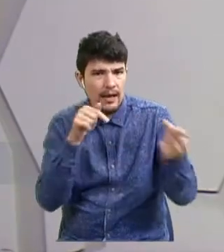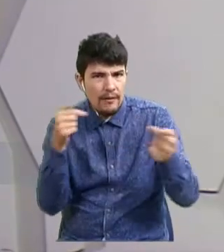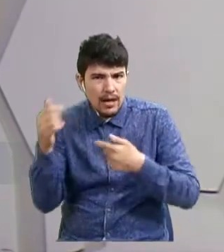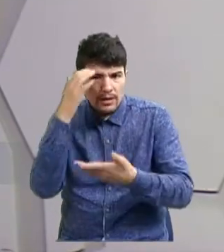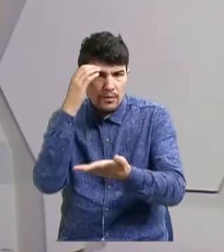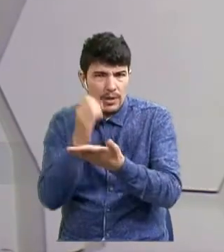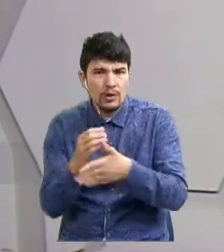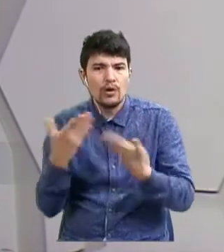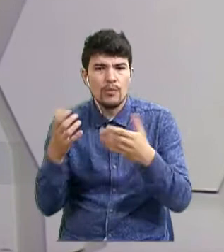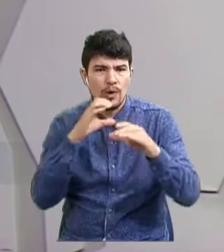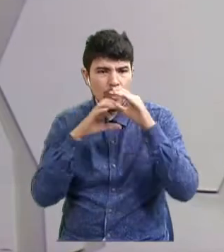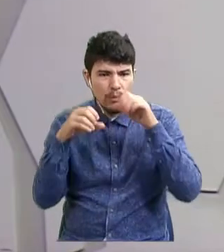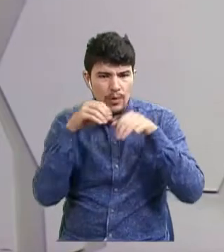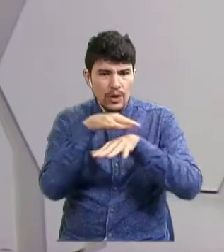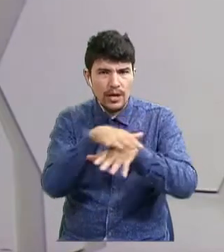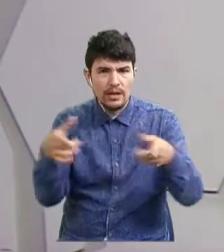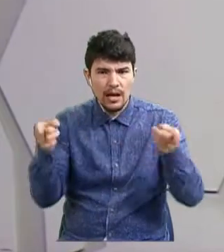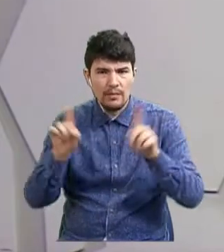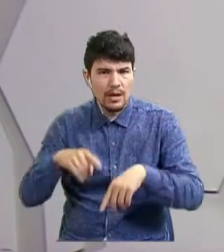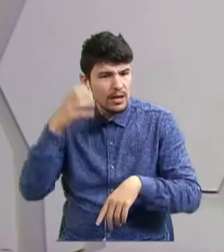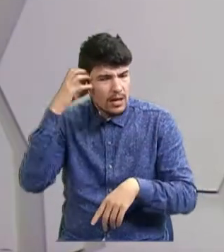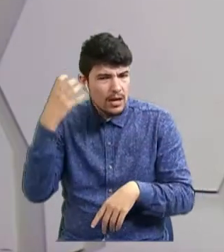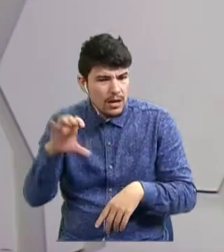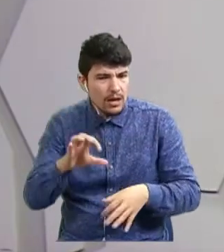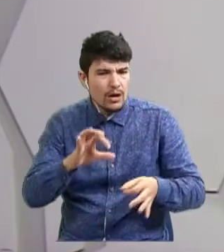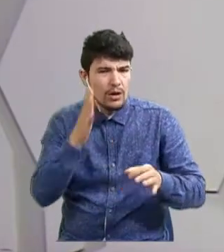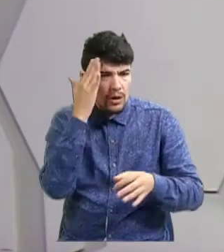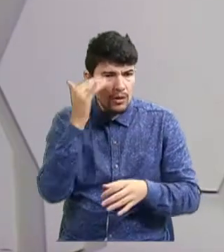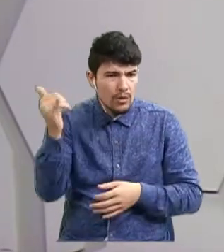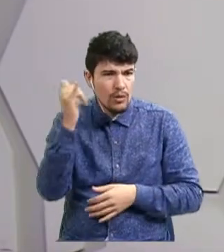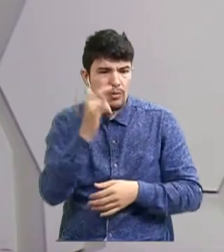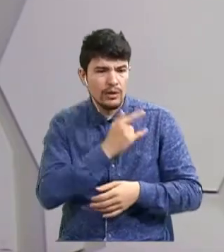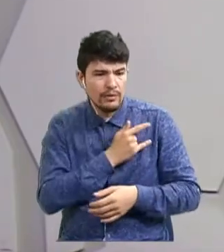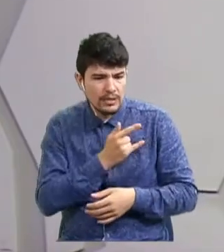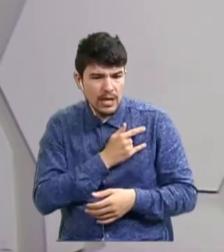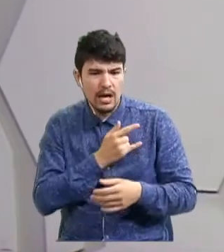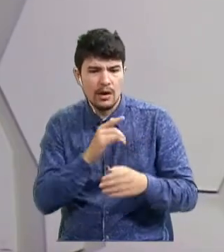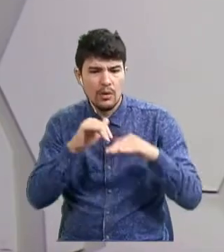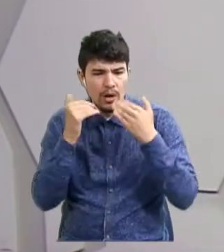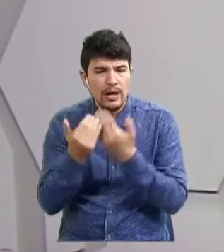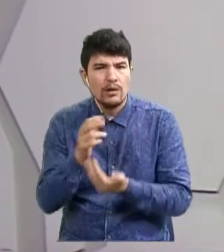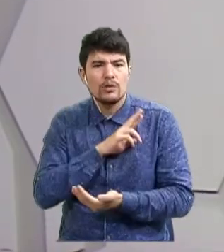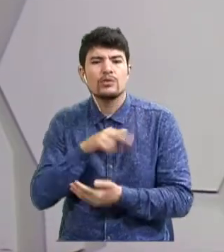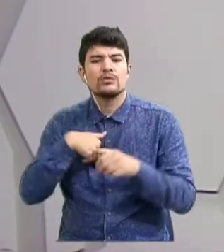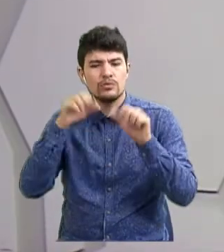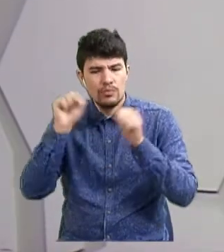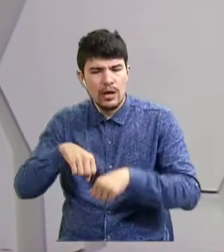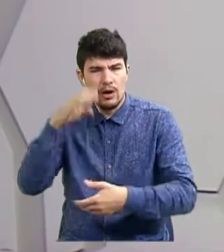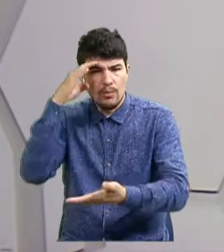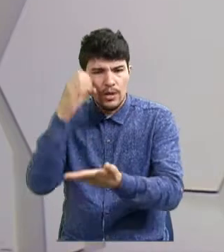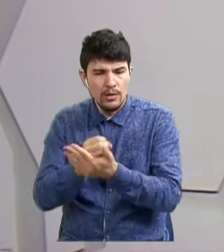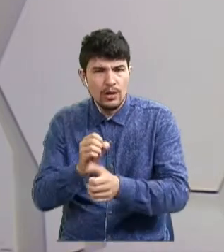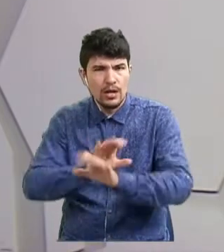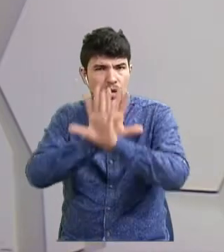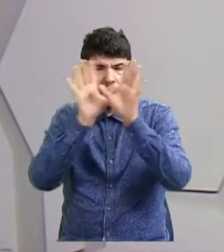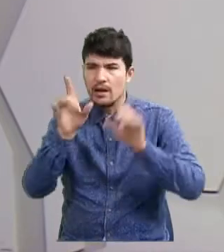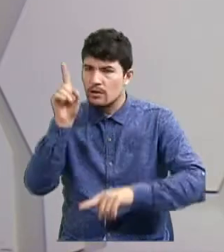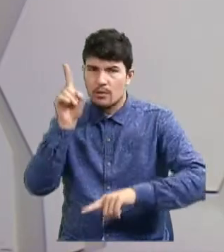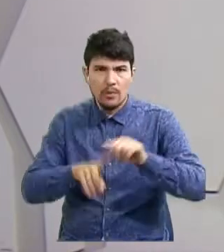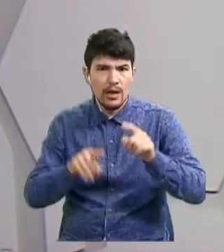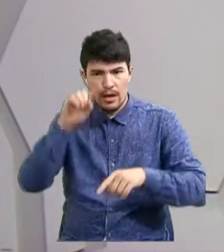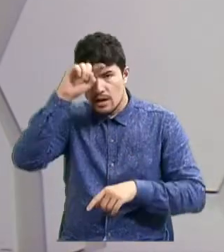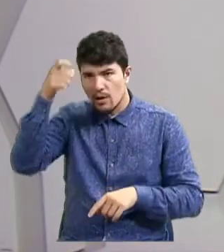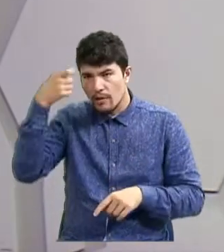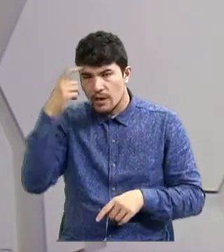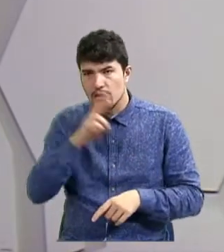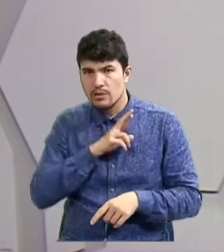a través de los medios de comunicación, de los operadores de justicia, de la academia, tengamos una posición clara frente a esta situación, porque no puede ser que el gobierno nos ponga